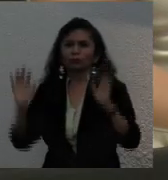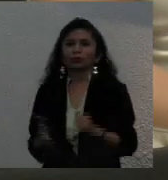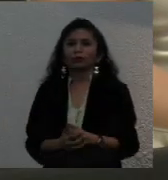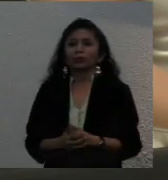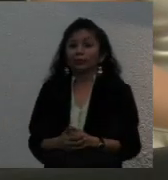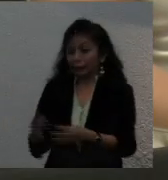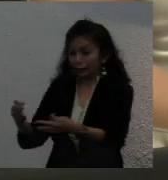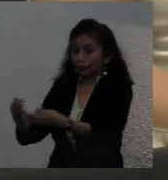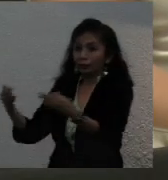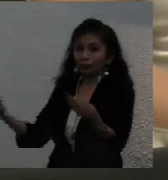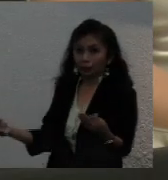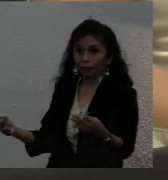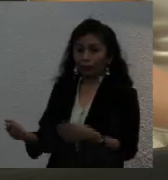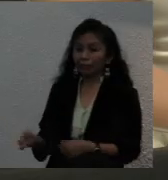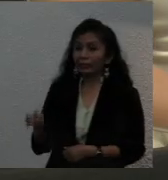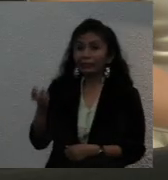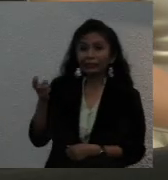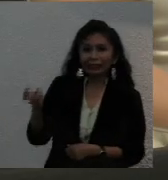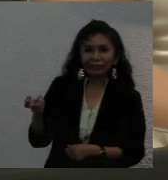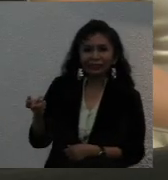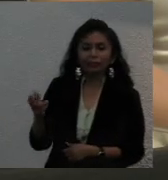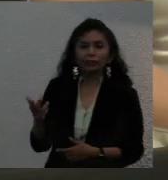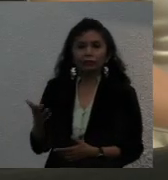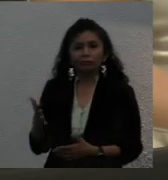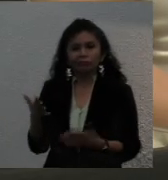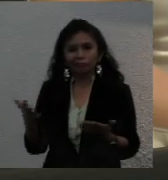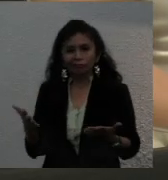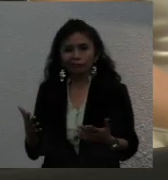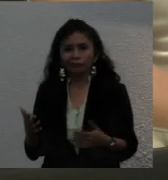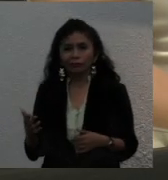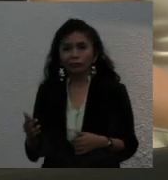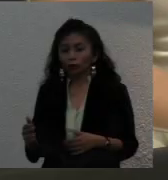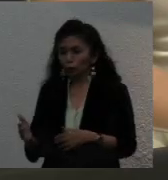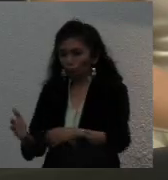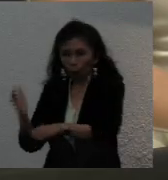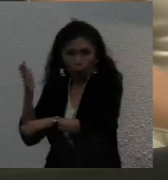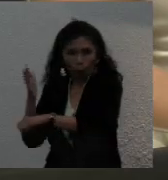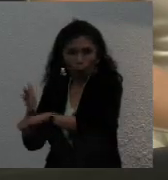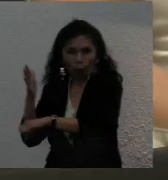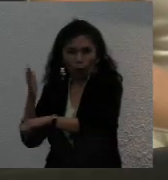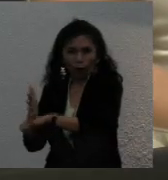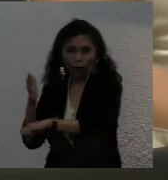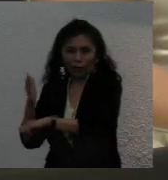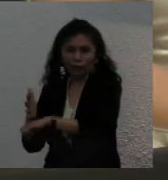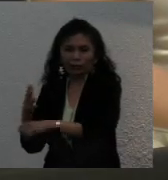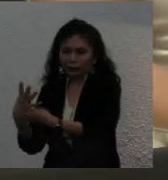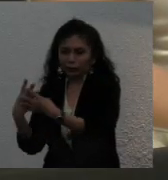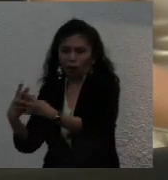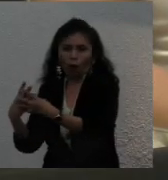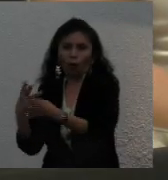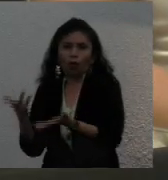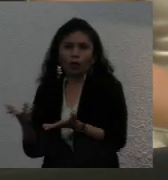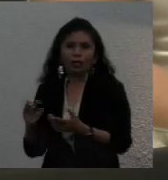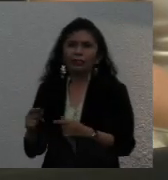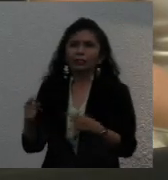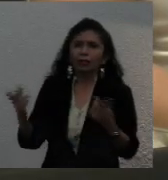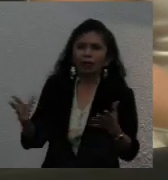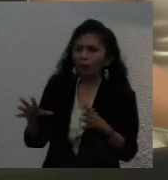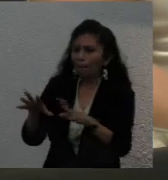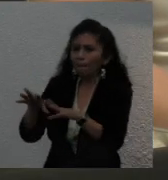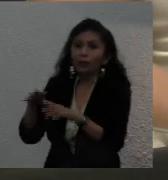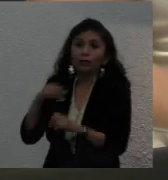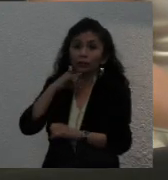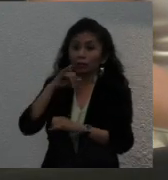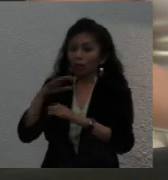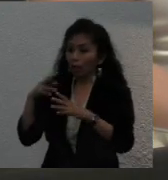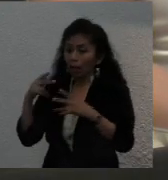la tierra y del que lastimosamente se creó el tipo penal de turismo electoral, y en el que se han hecho detenciones